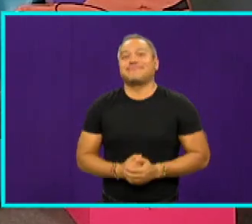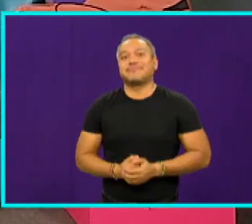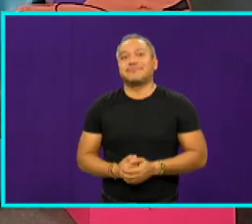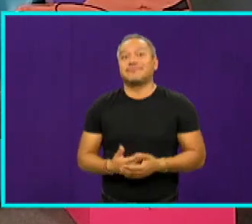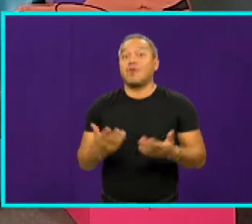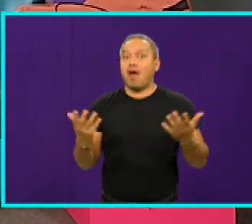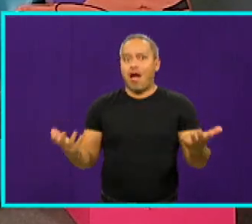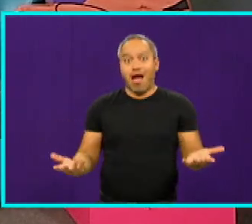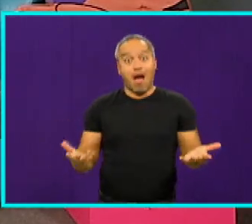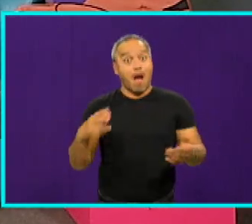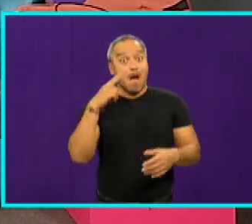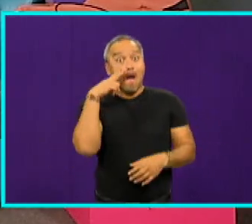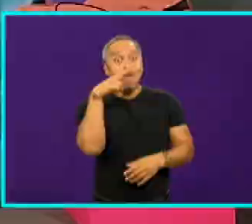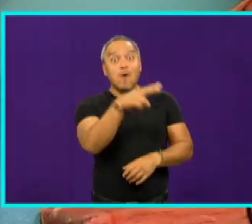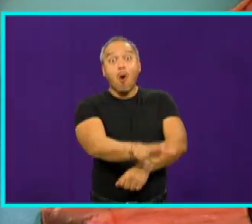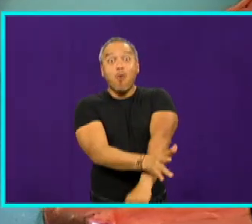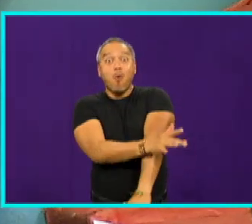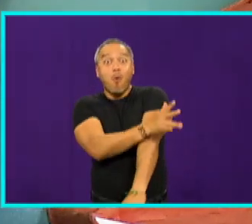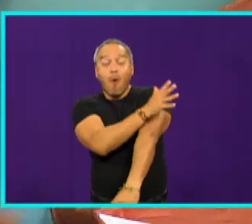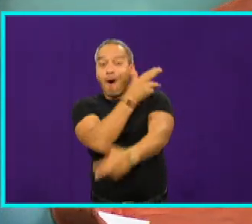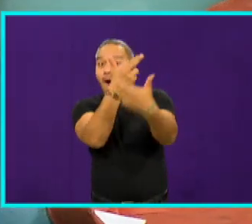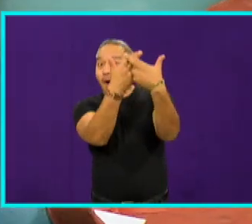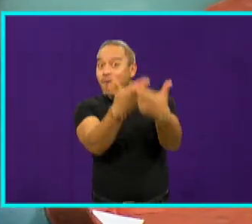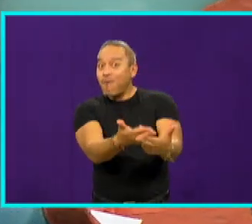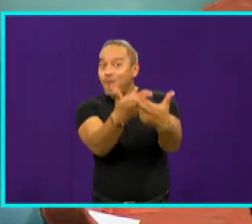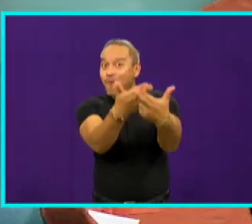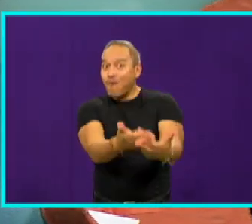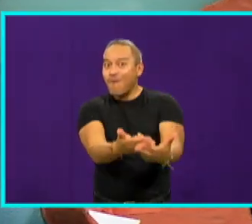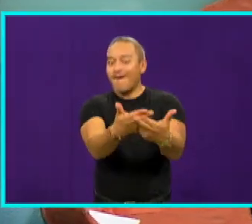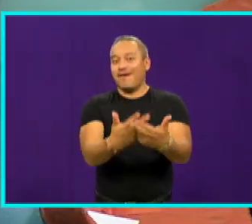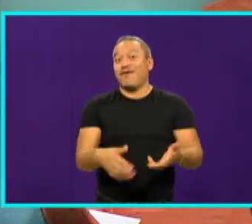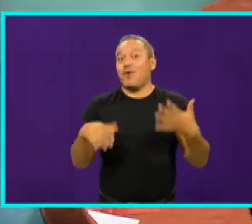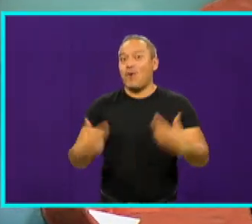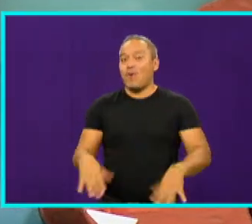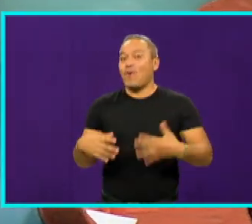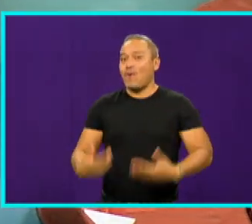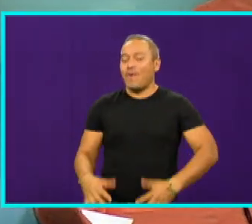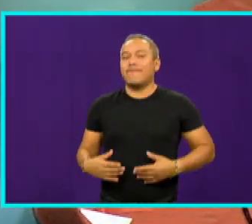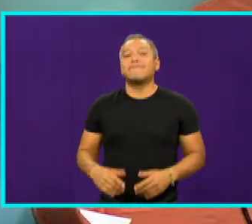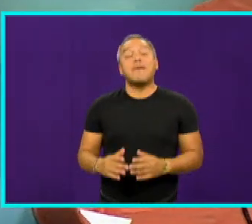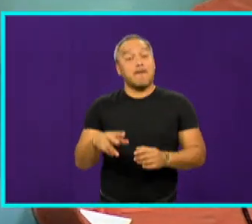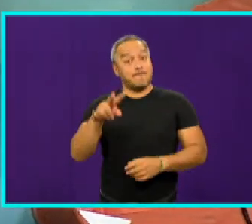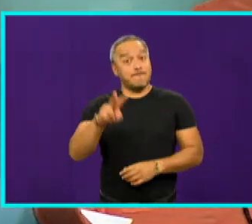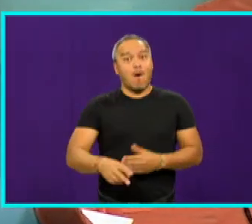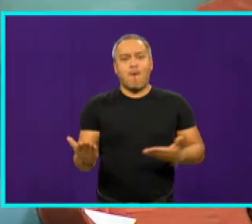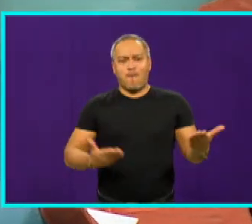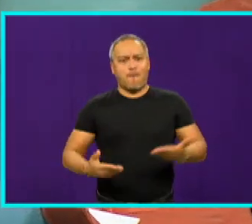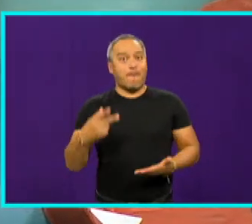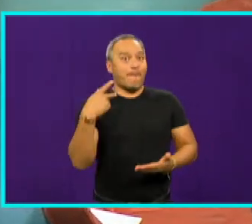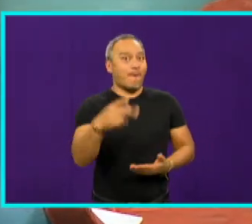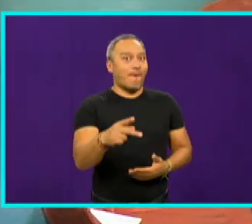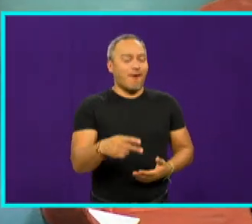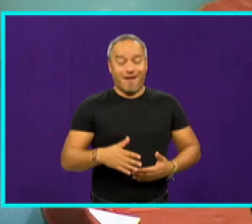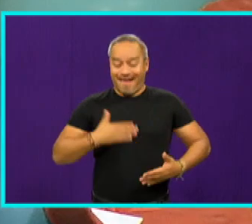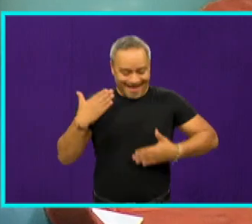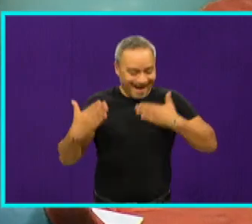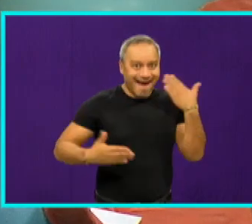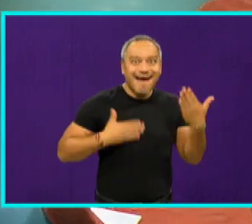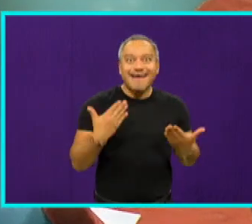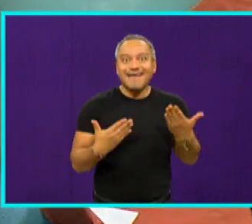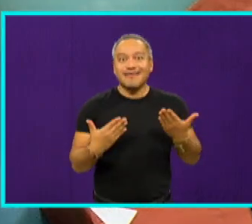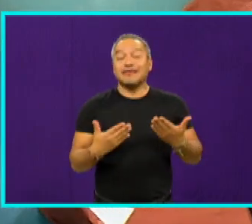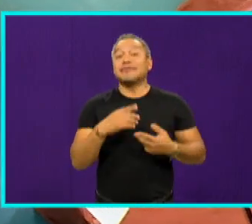Oye, traen una pila a estas chicas, increíble, que su participación va a ser muy, muy divertida. Y además también de